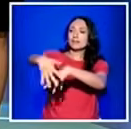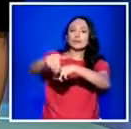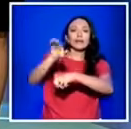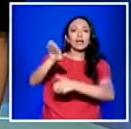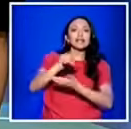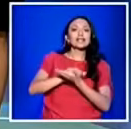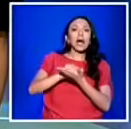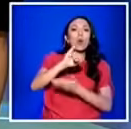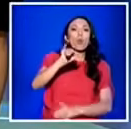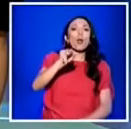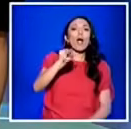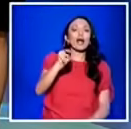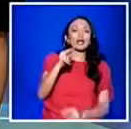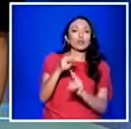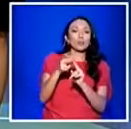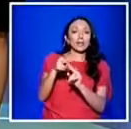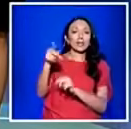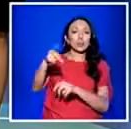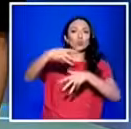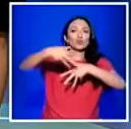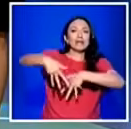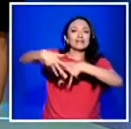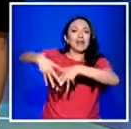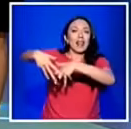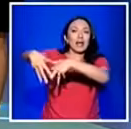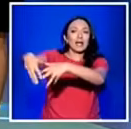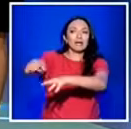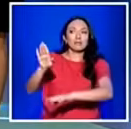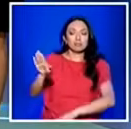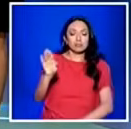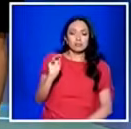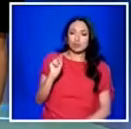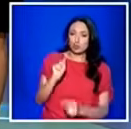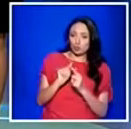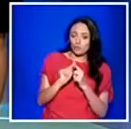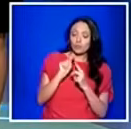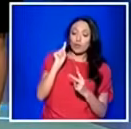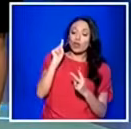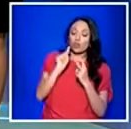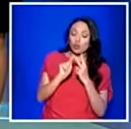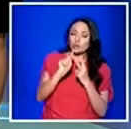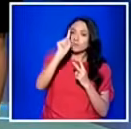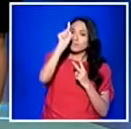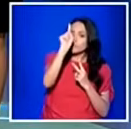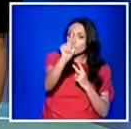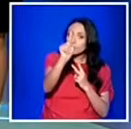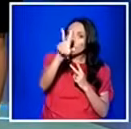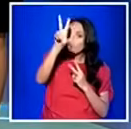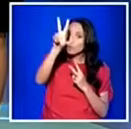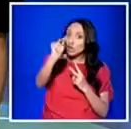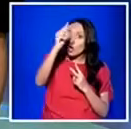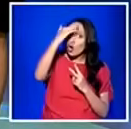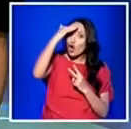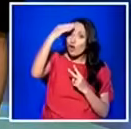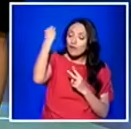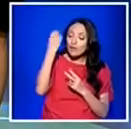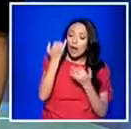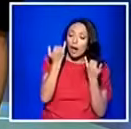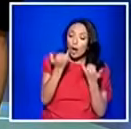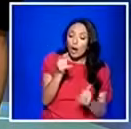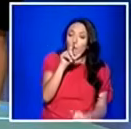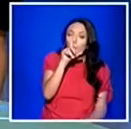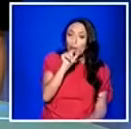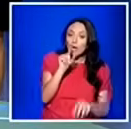centro de la ciudad. Así que por favor recuerden esa información y también no se vayan a olvidar por favor del pico y placa que comienza a regir